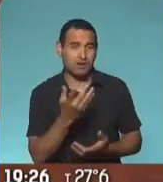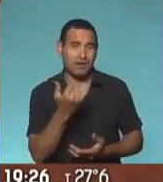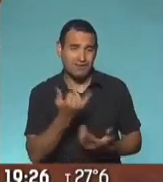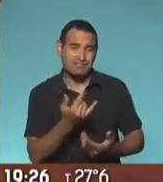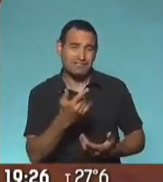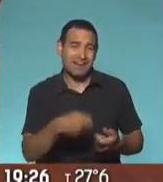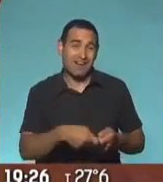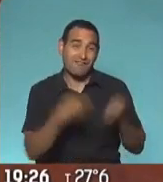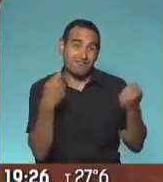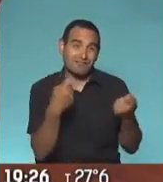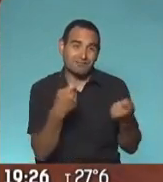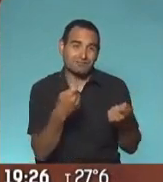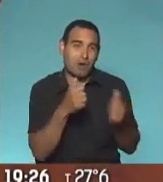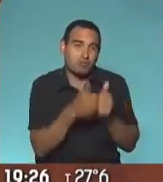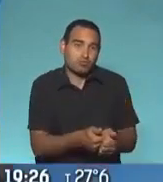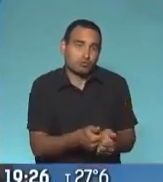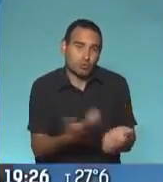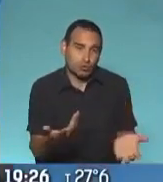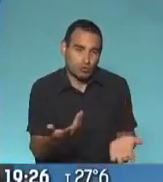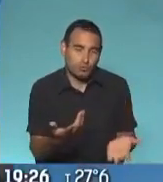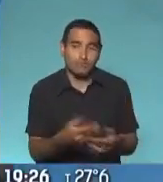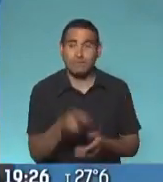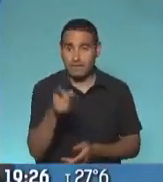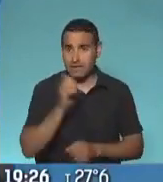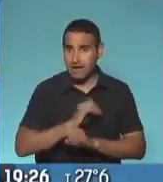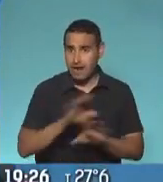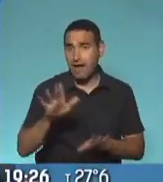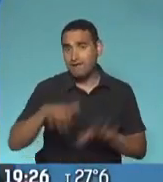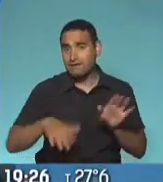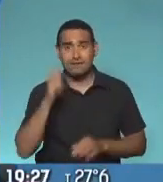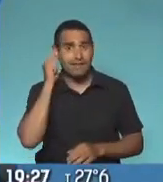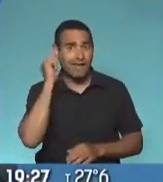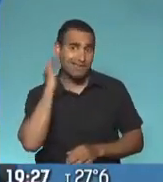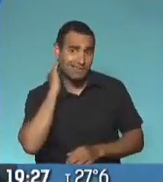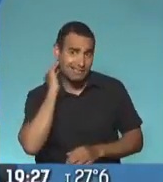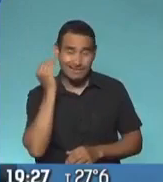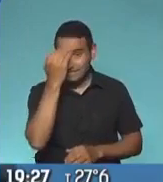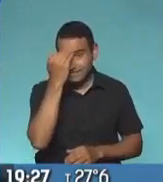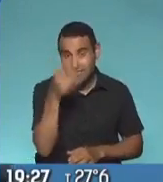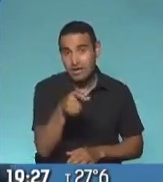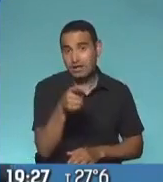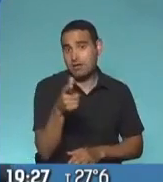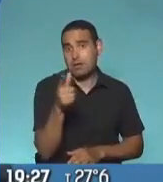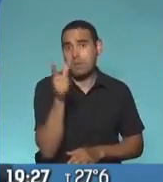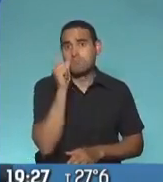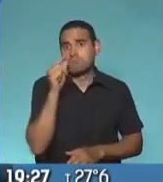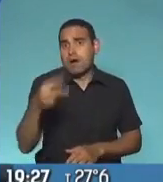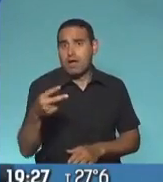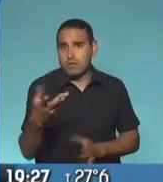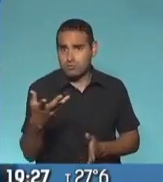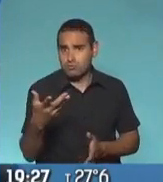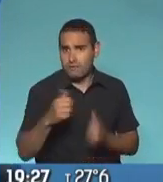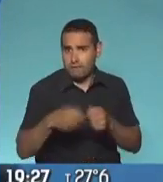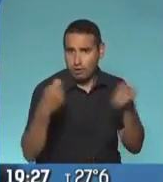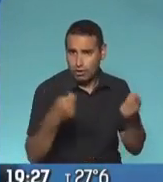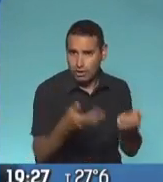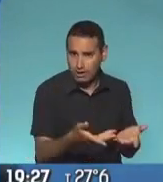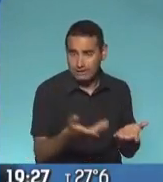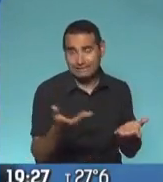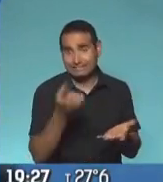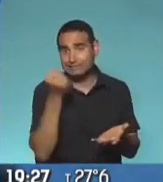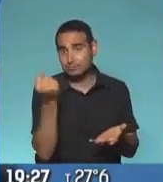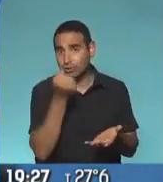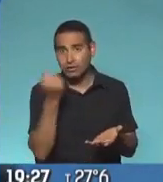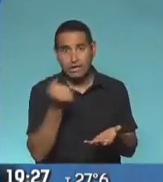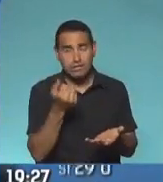abuso sexual. Bueno, ese es el tema grave. A veces una chica de 15 años puede haber sido violada por un padrastro, por ejemplo. Entonces, es importante que